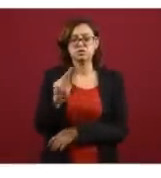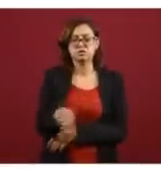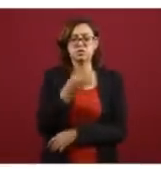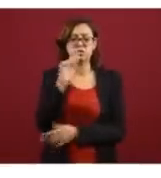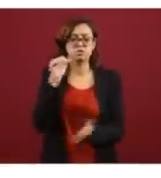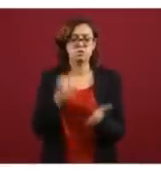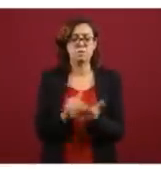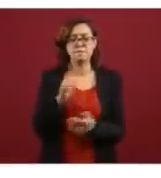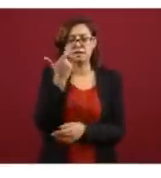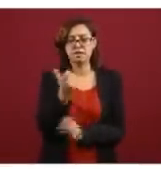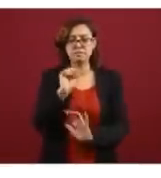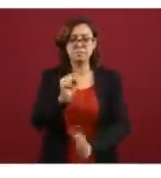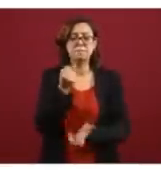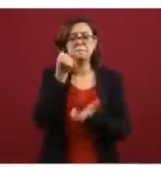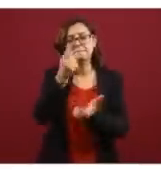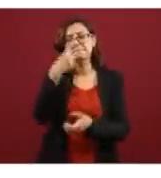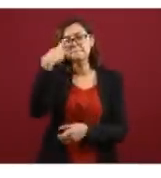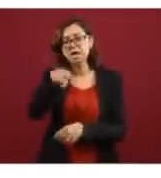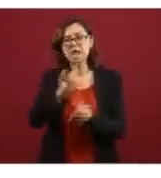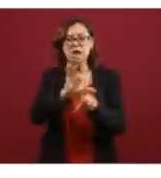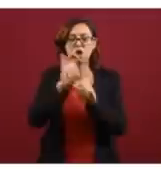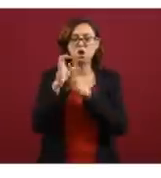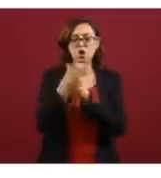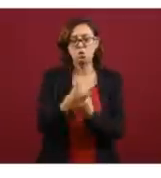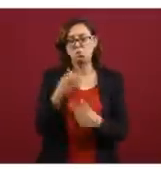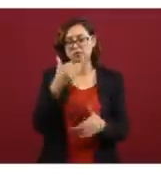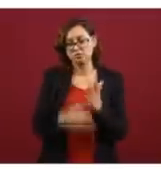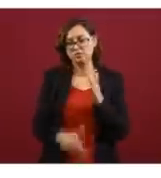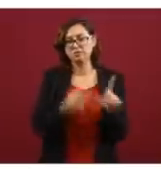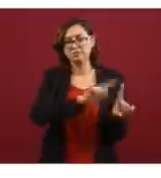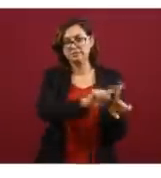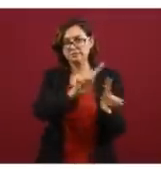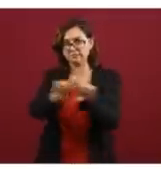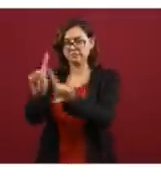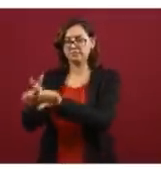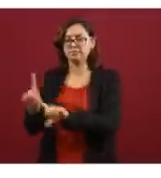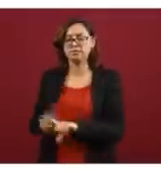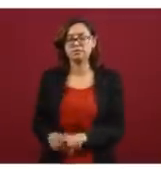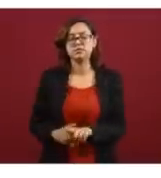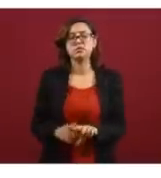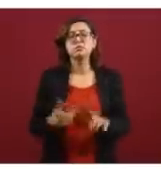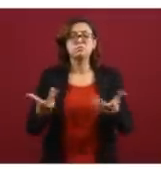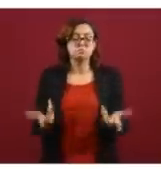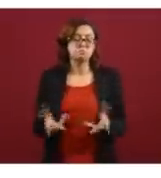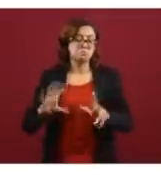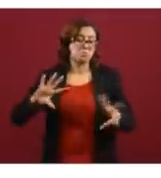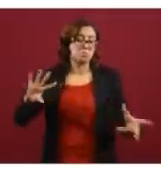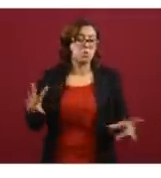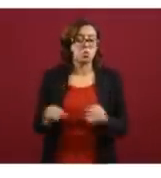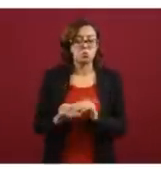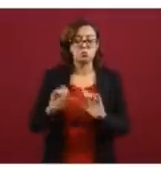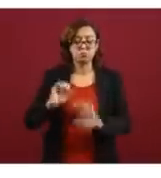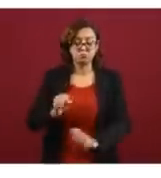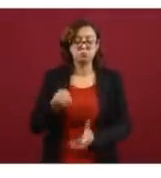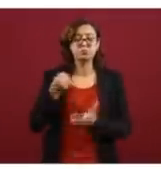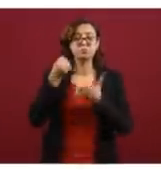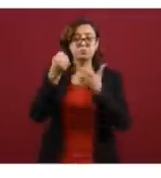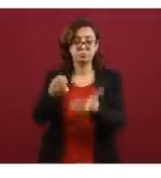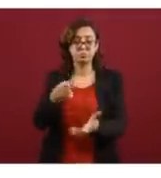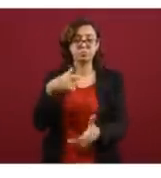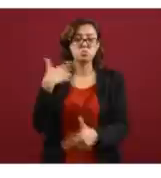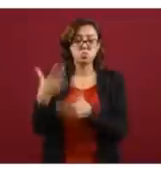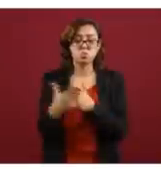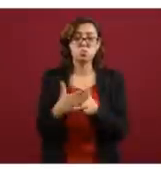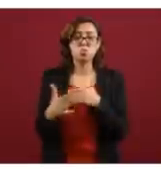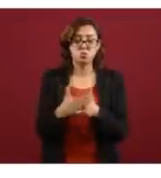106.384.000 pesos para las subcomisiones faltantes. Esto va a representar, esperemos que esos recursos se liberen